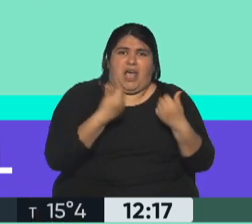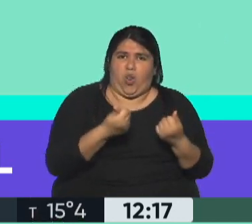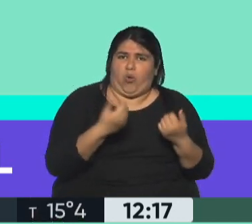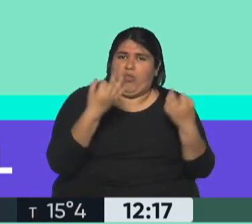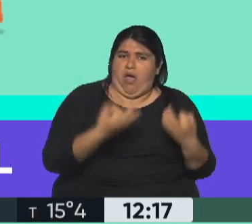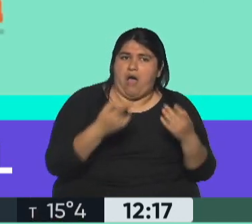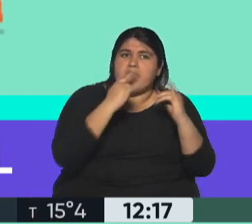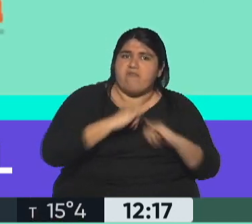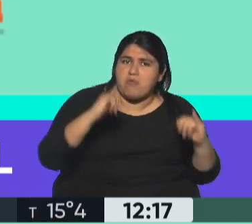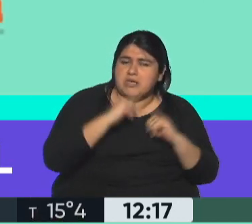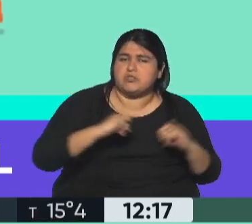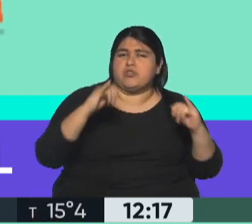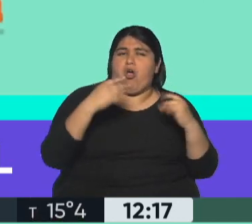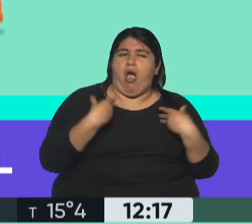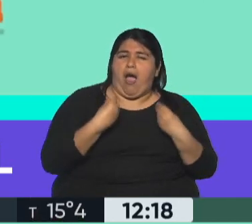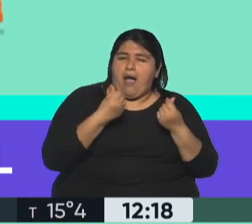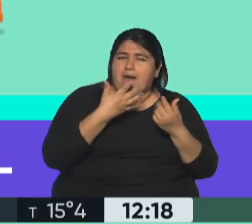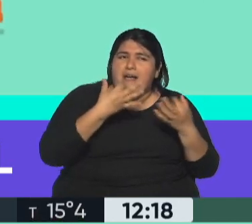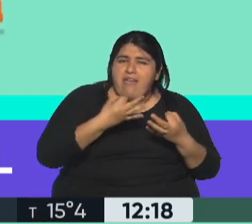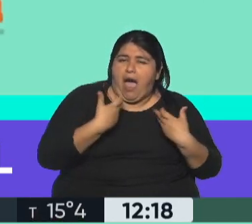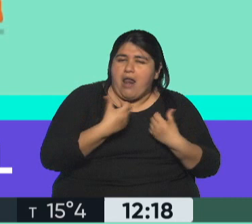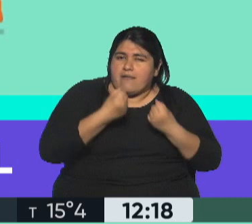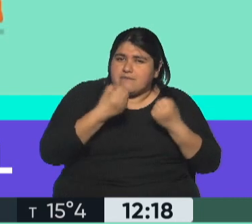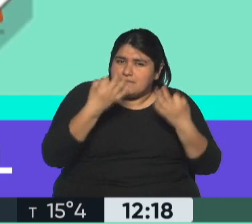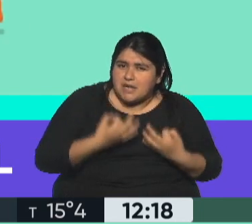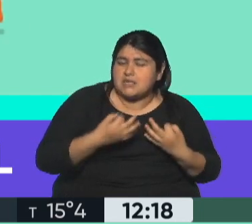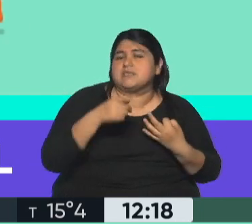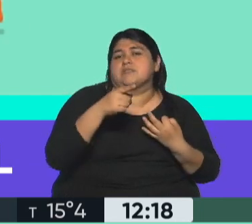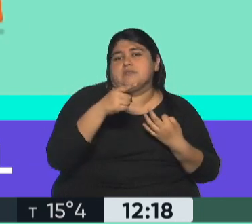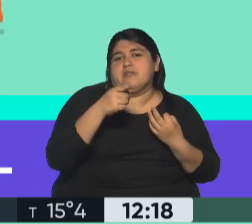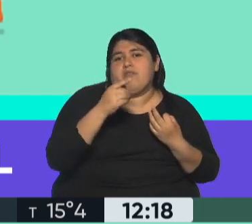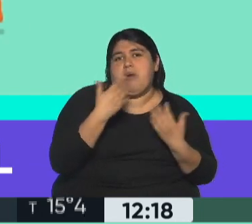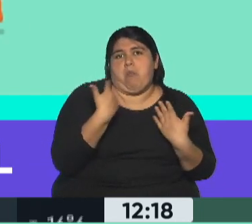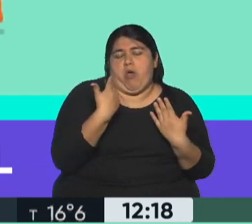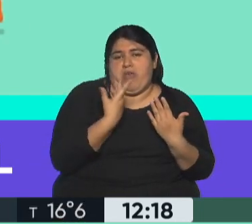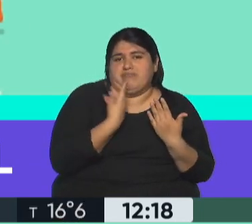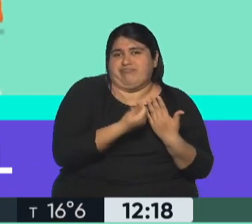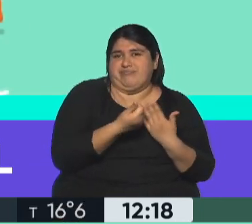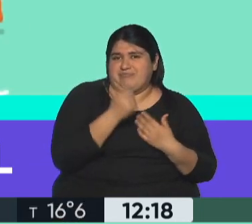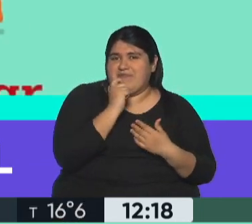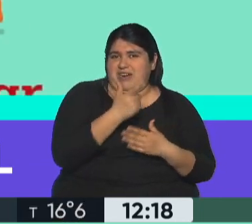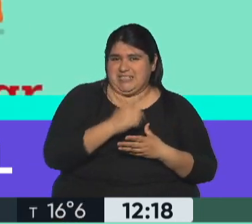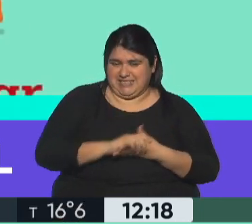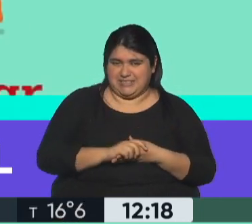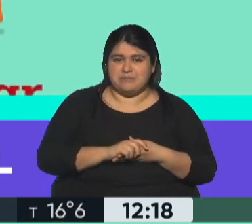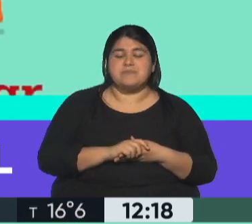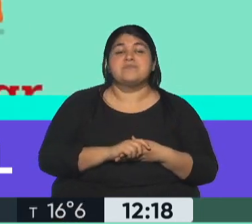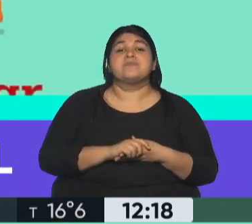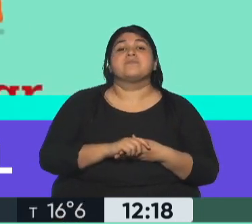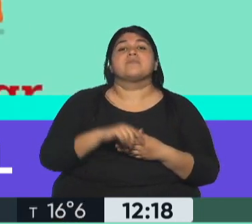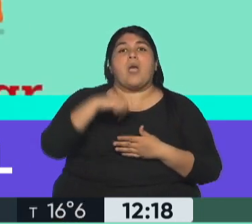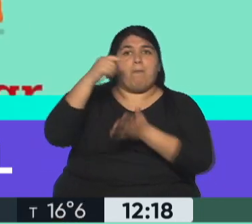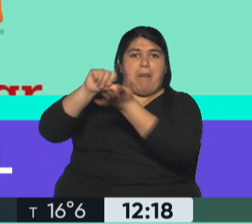donde comer alimentos nutritivos y reales sea la opción más simple el proyecto que ya aplica en otros países